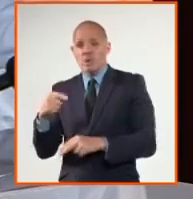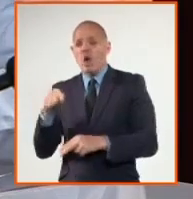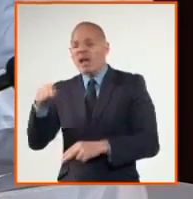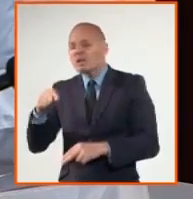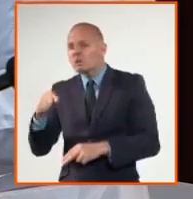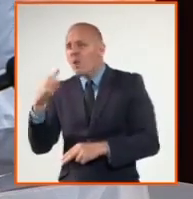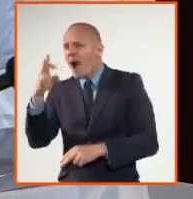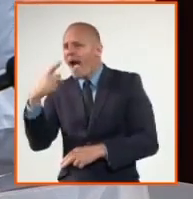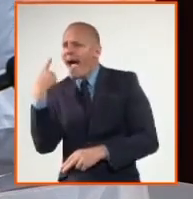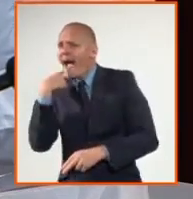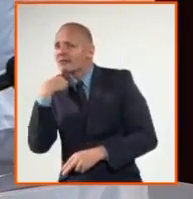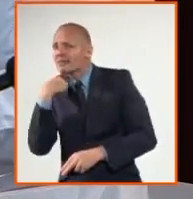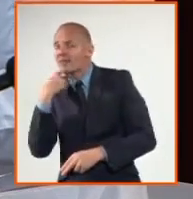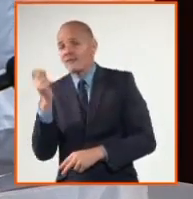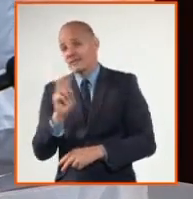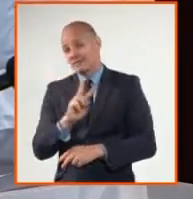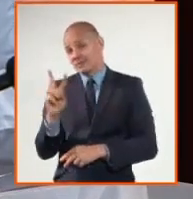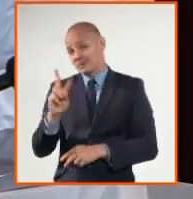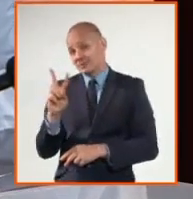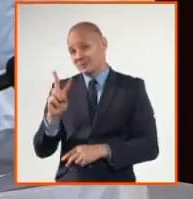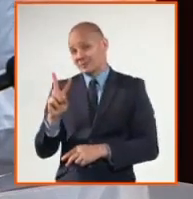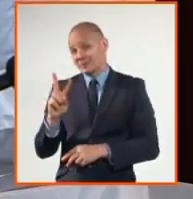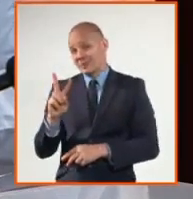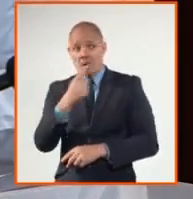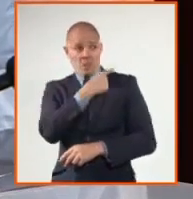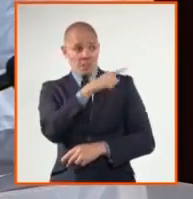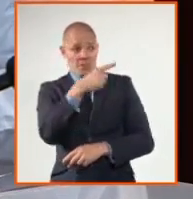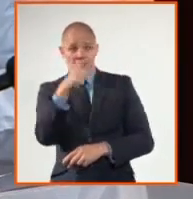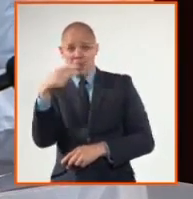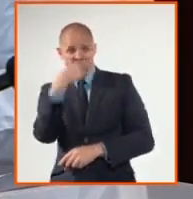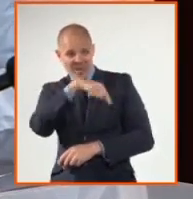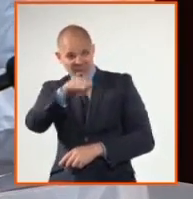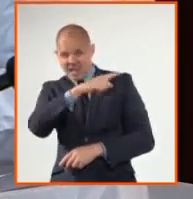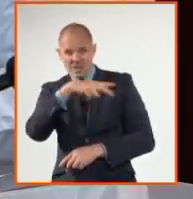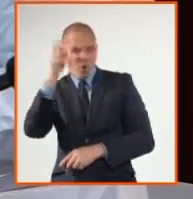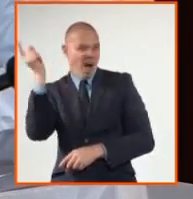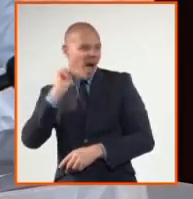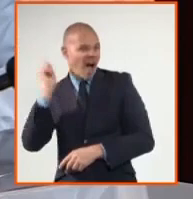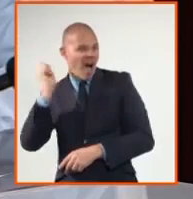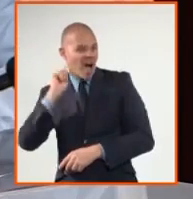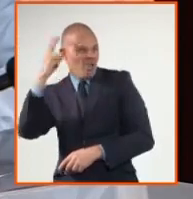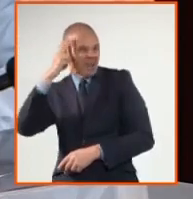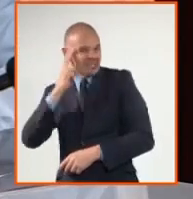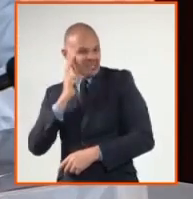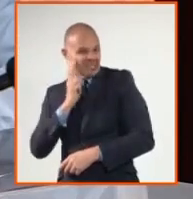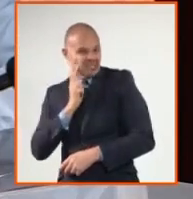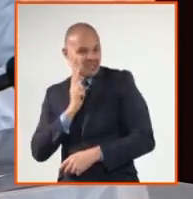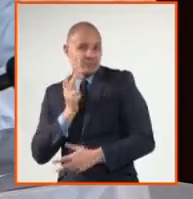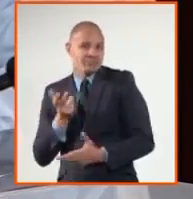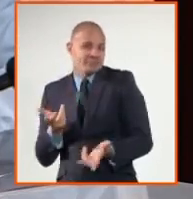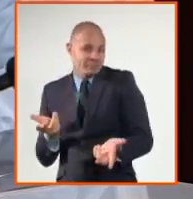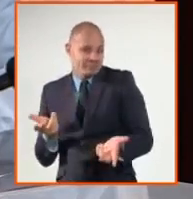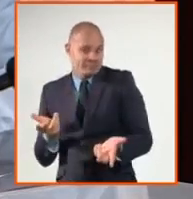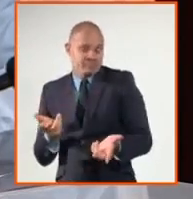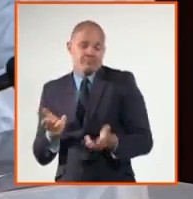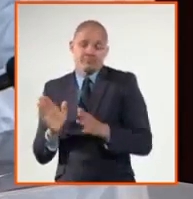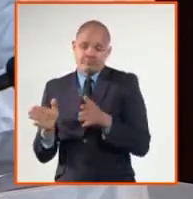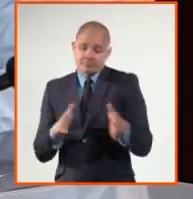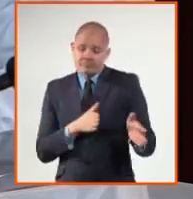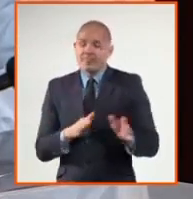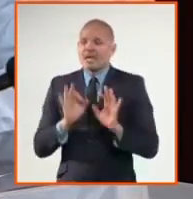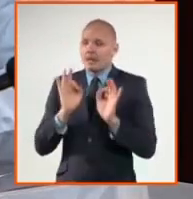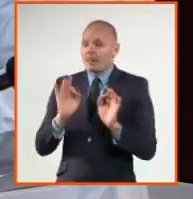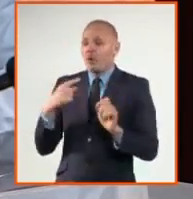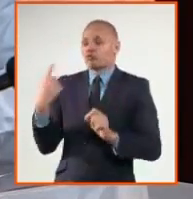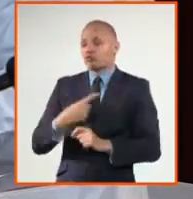poquito más refinado a la hora de las tolerancias a la hora de la precisión y a la hora de los cálculos y asimismo de